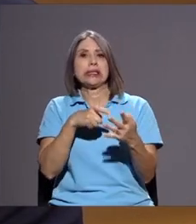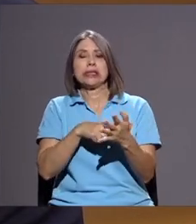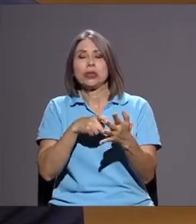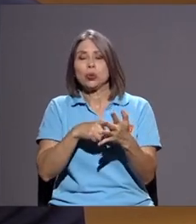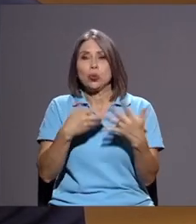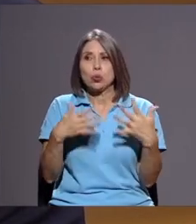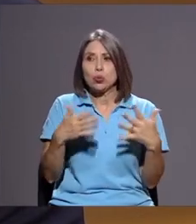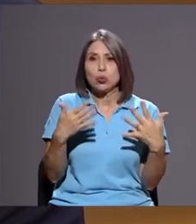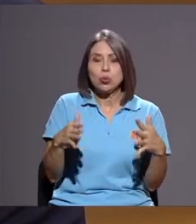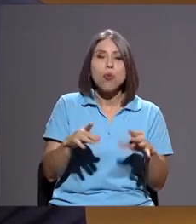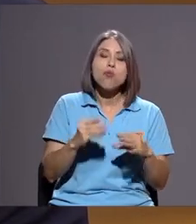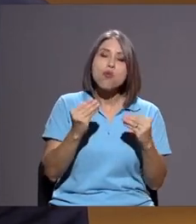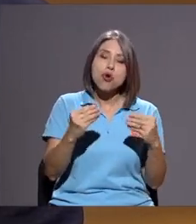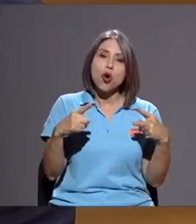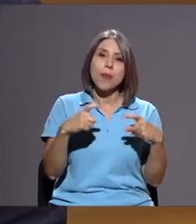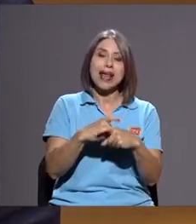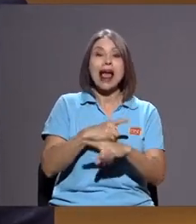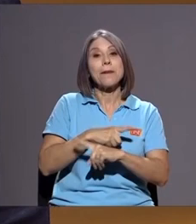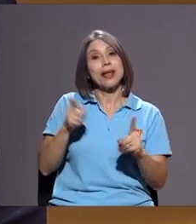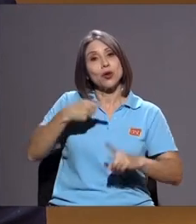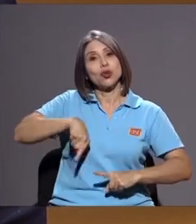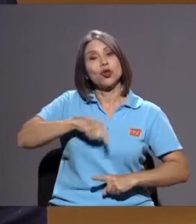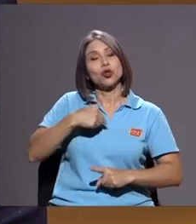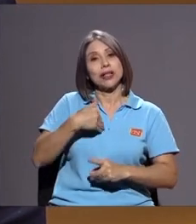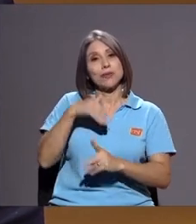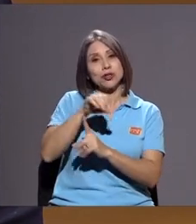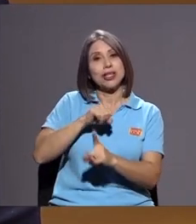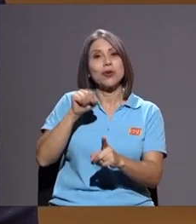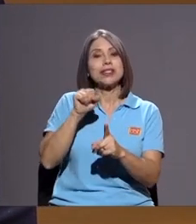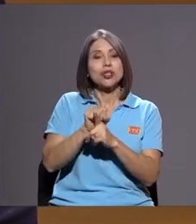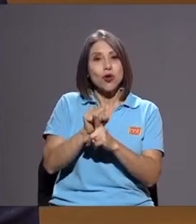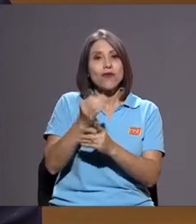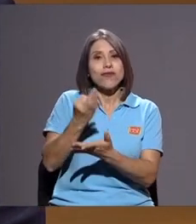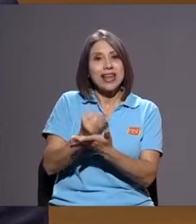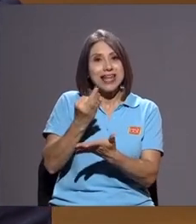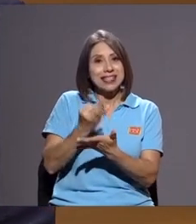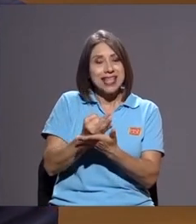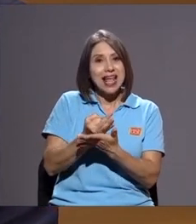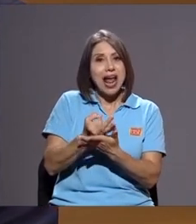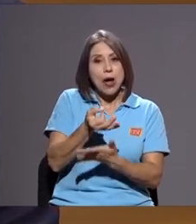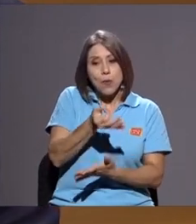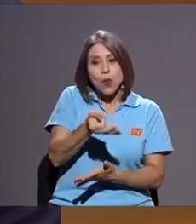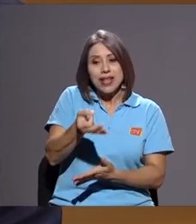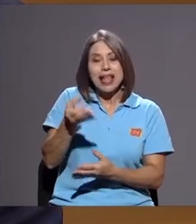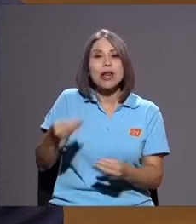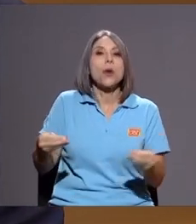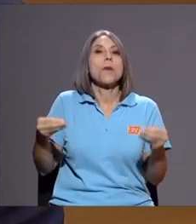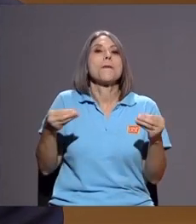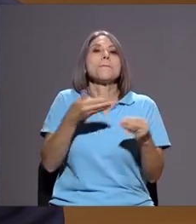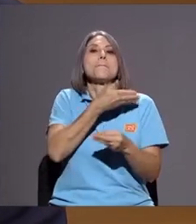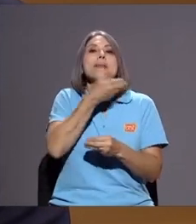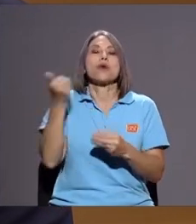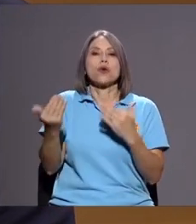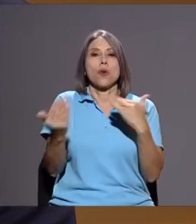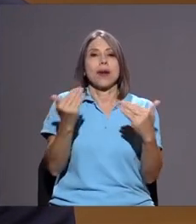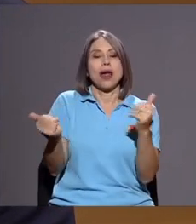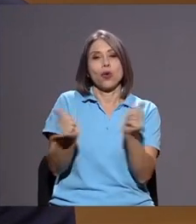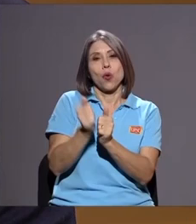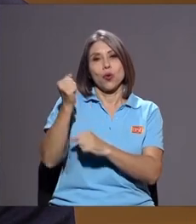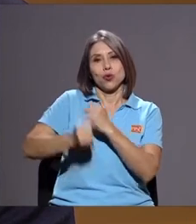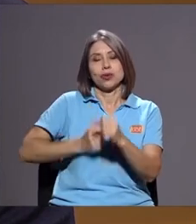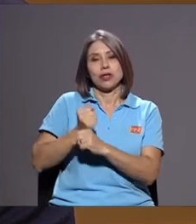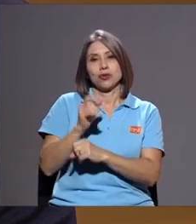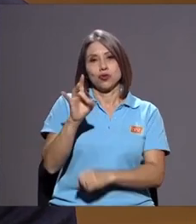vista fiscal pero tenemos una situación financiera desde el punto de vista monetario mucho más holgada que la que teníamos en ese momento